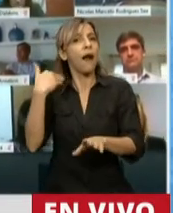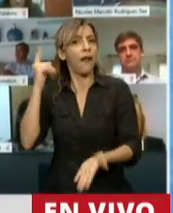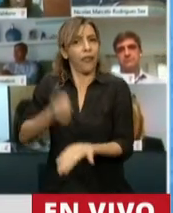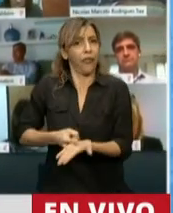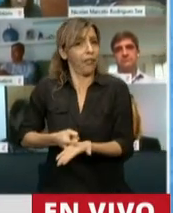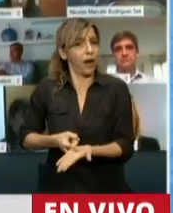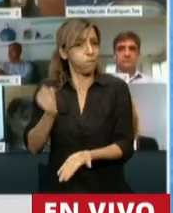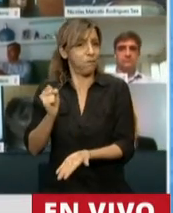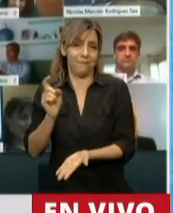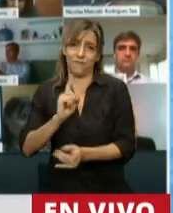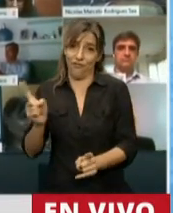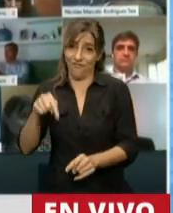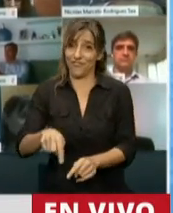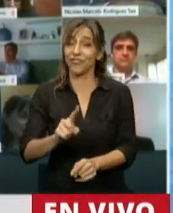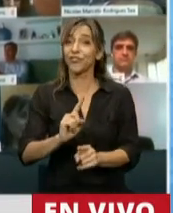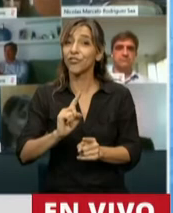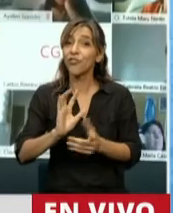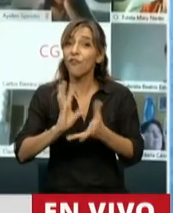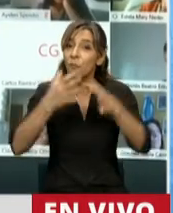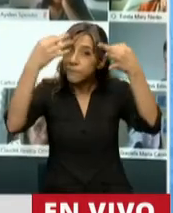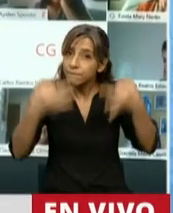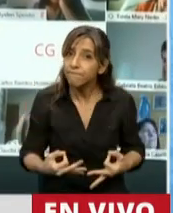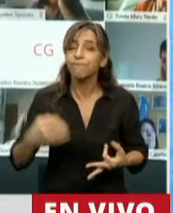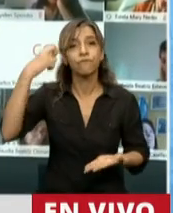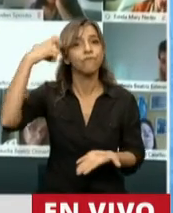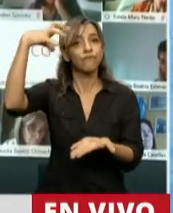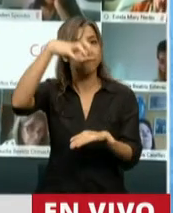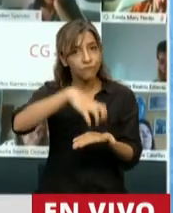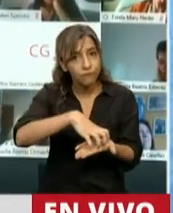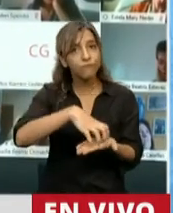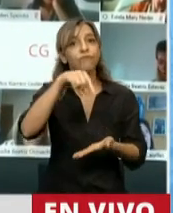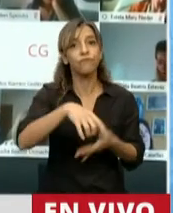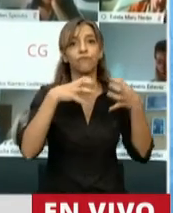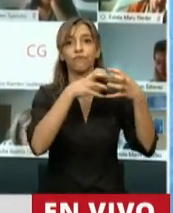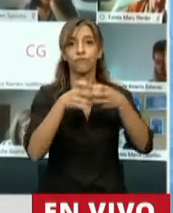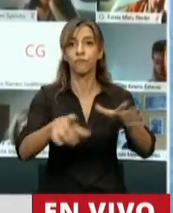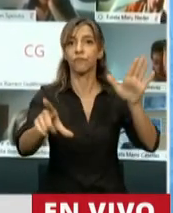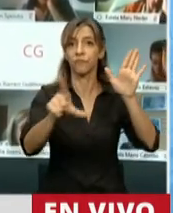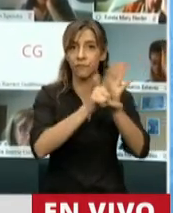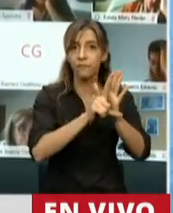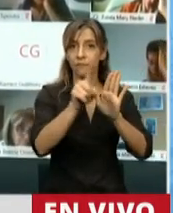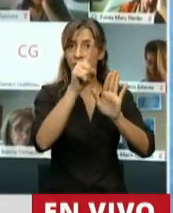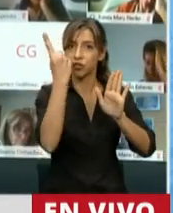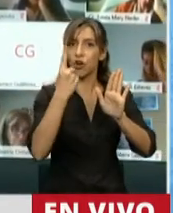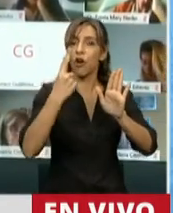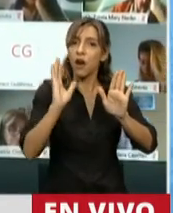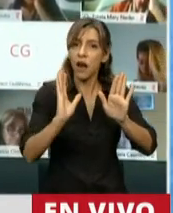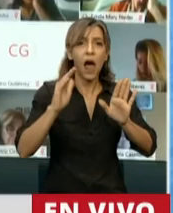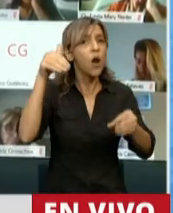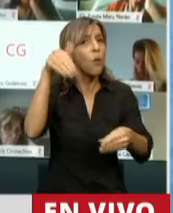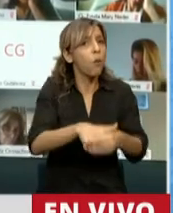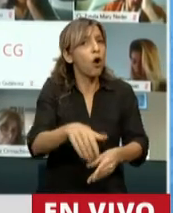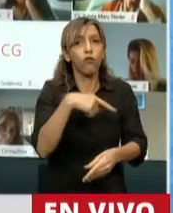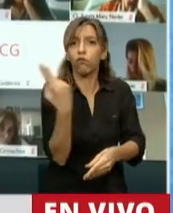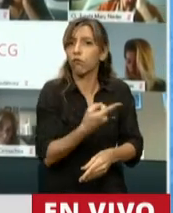otras oportunidades, sino por medio de una ley de la Nación, tal como lo hicimos cuando